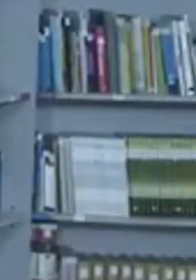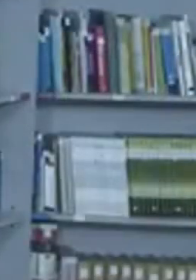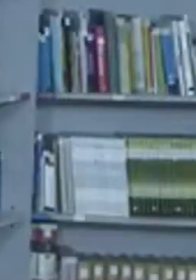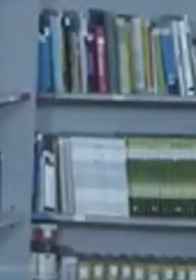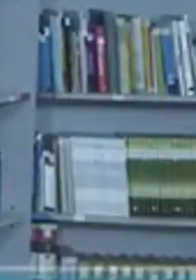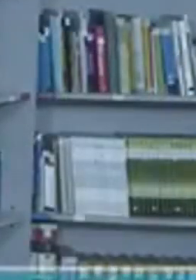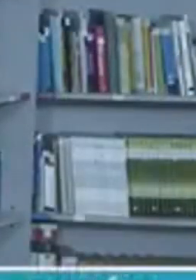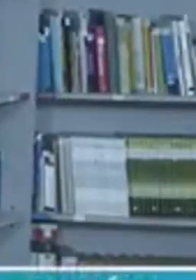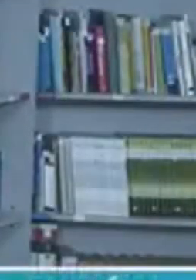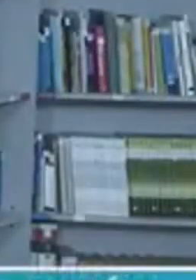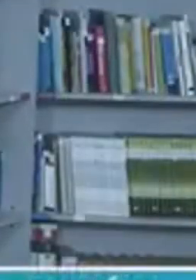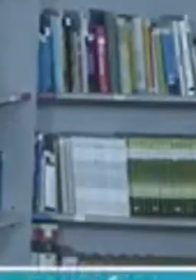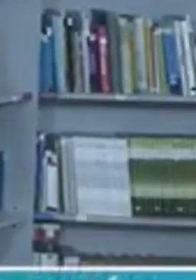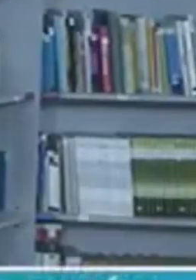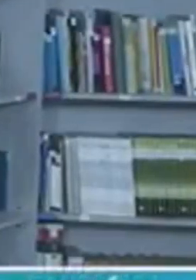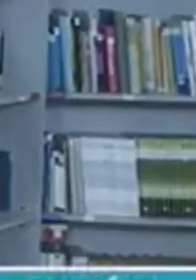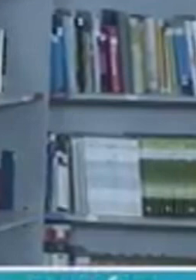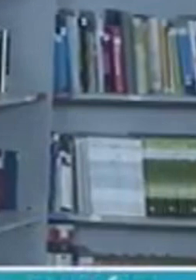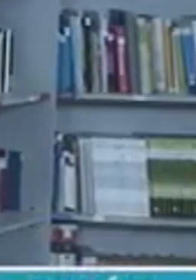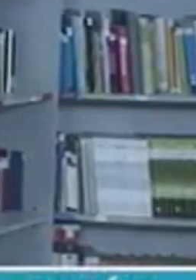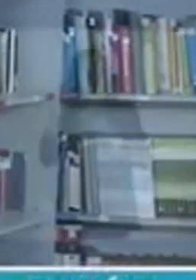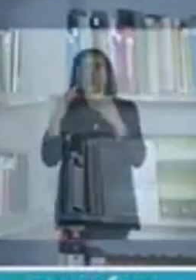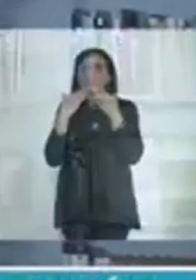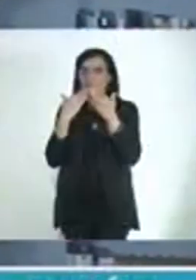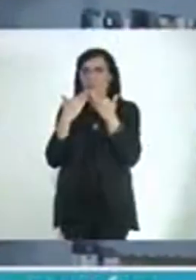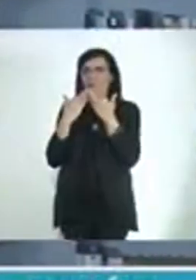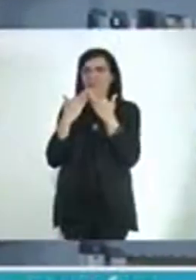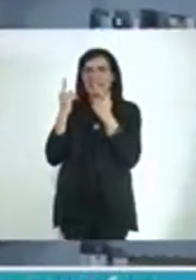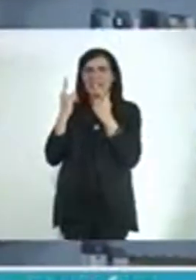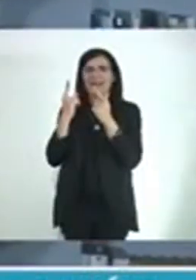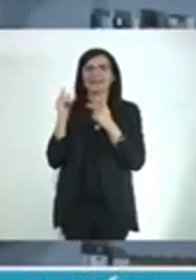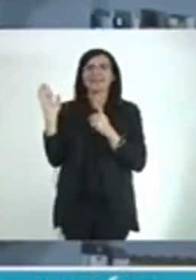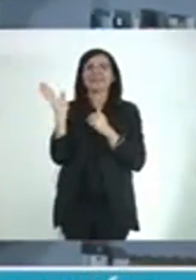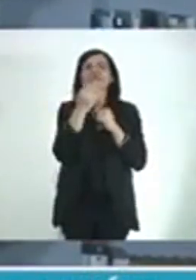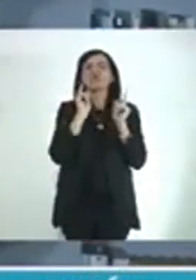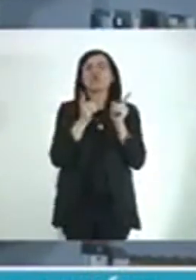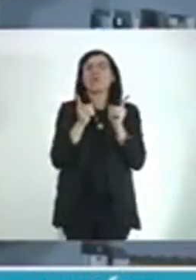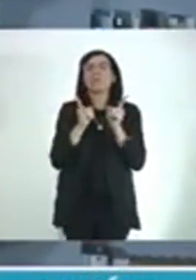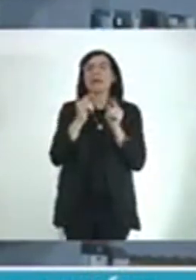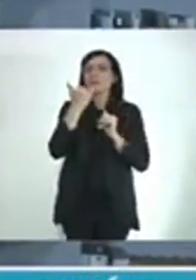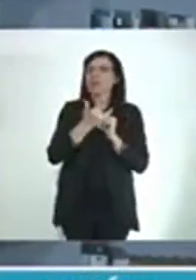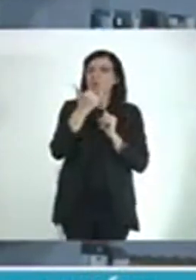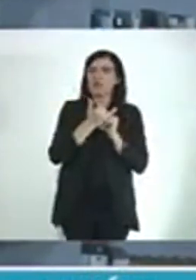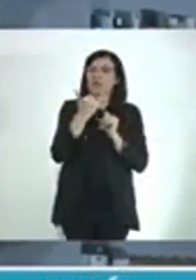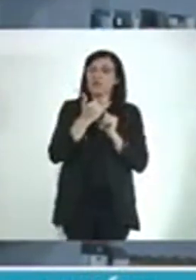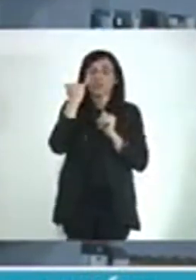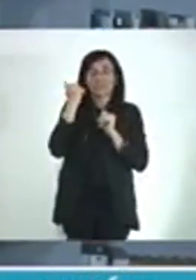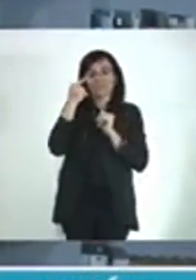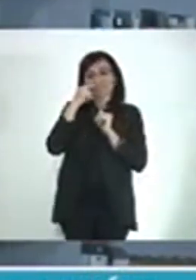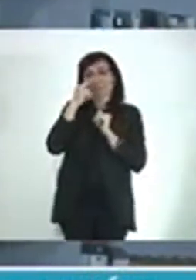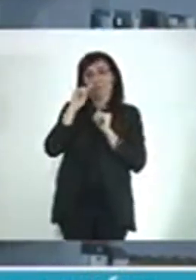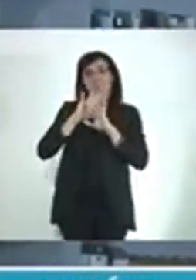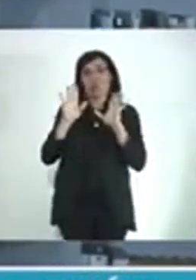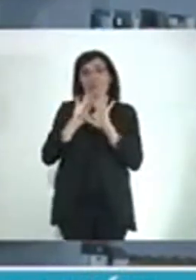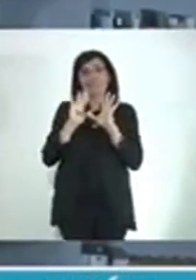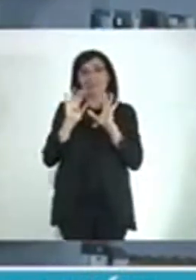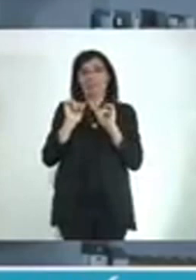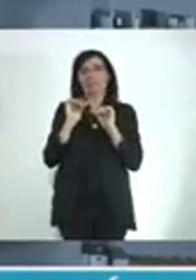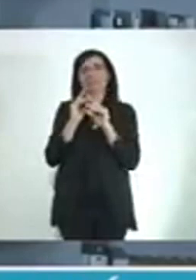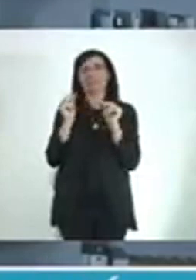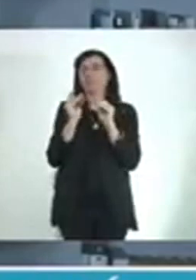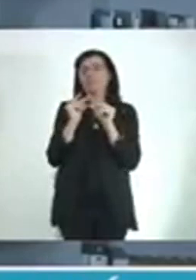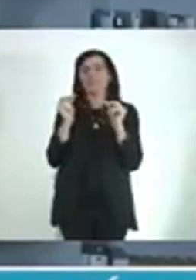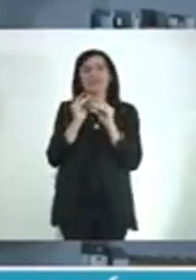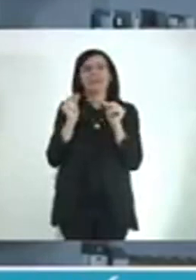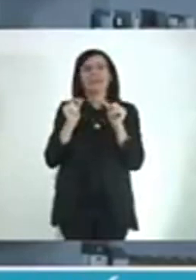Nina, gracias Nina, muy amable, gracias a todos los que han sido parte de esta conferencia, la última. Pasada esta última módulo.